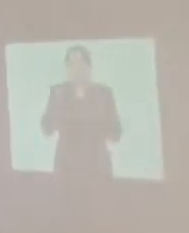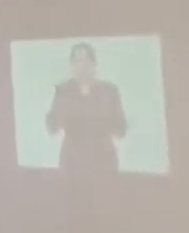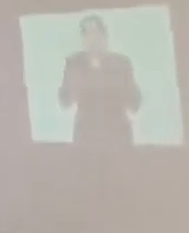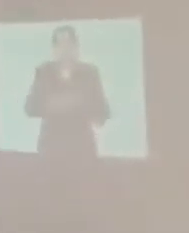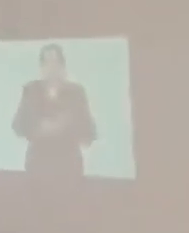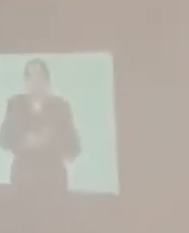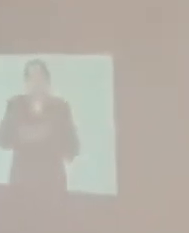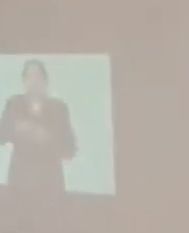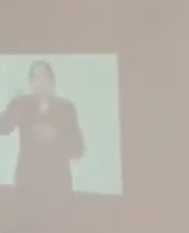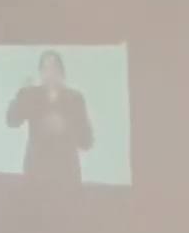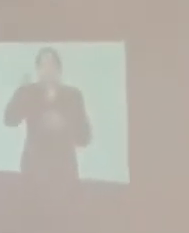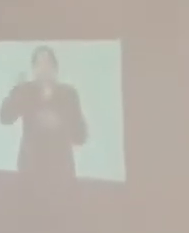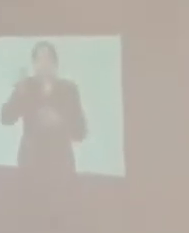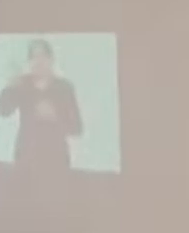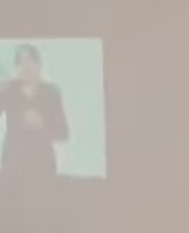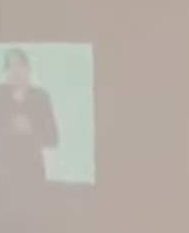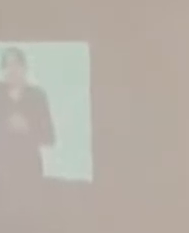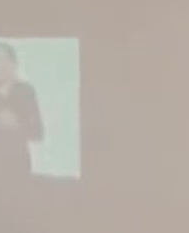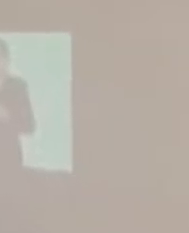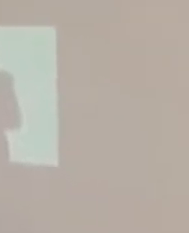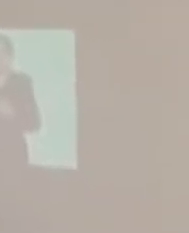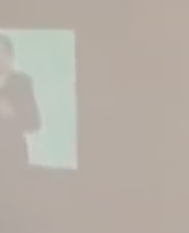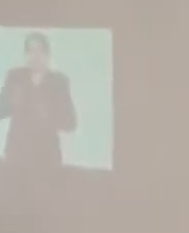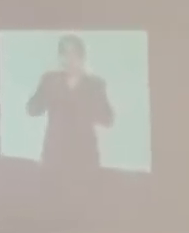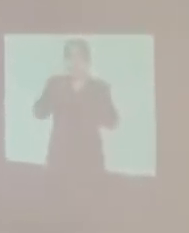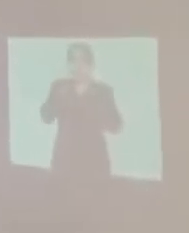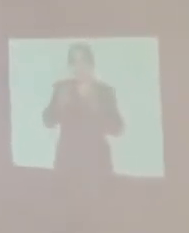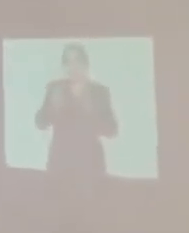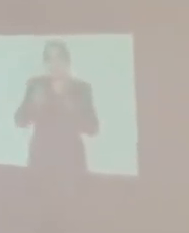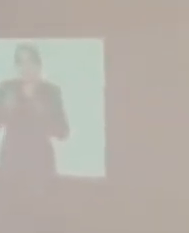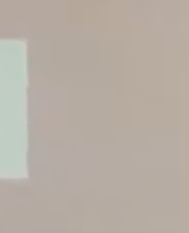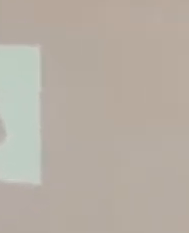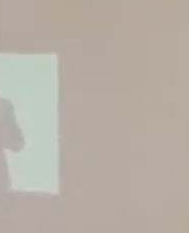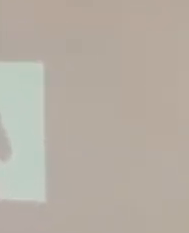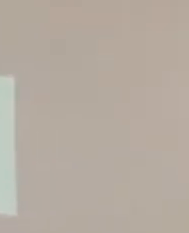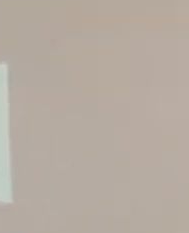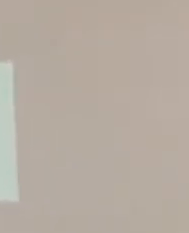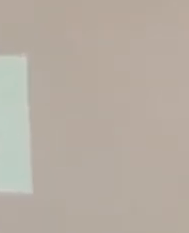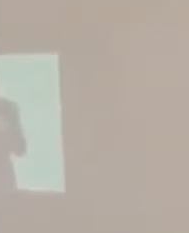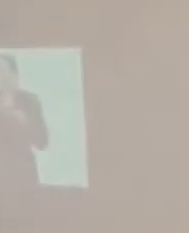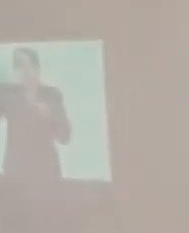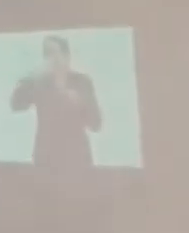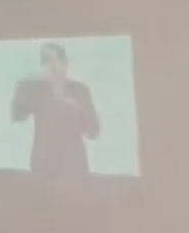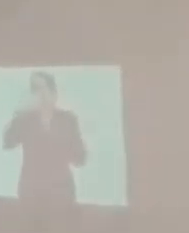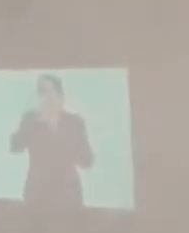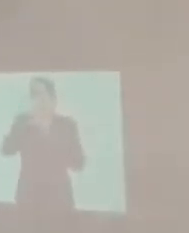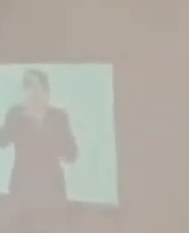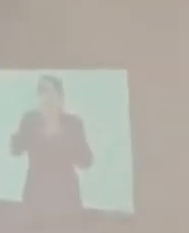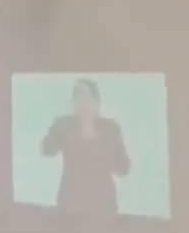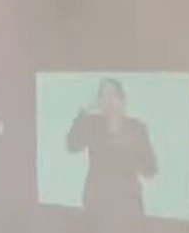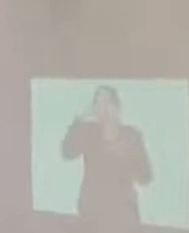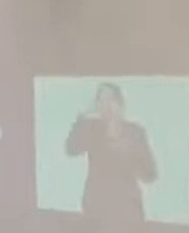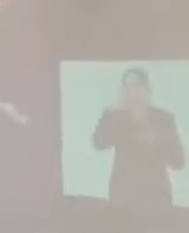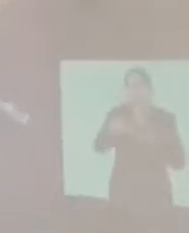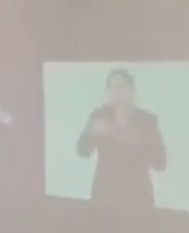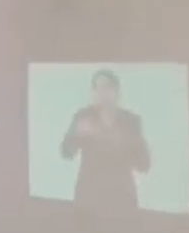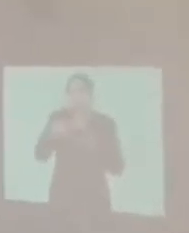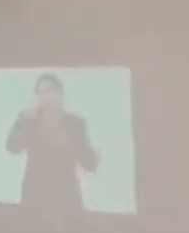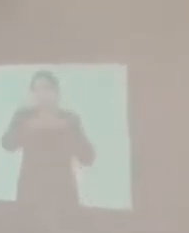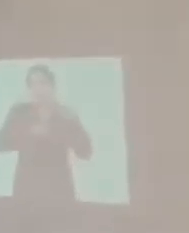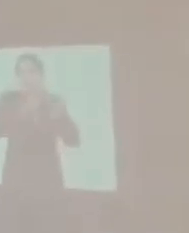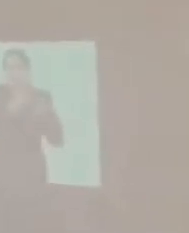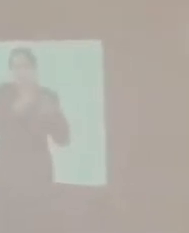La beca del bienestar para niños y niñas, mi beca para empezar, solo existe en la Ciudad de México. Es universal